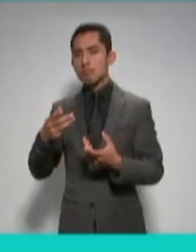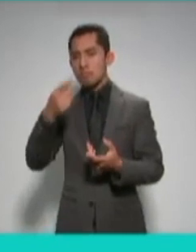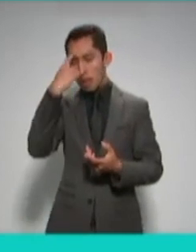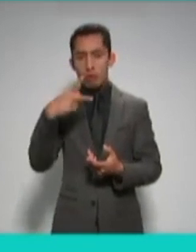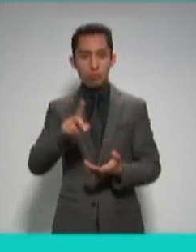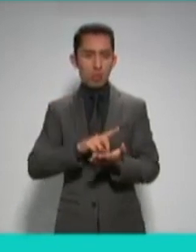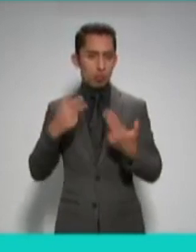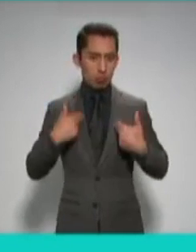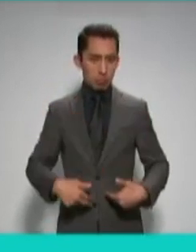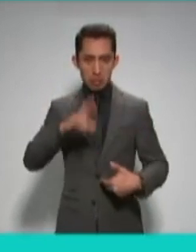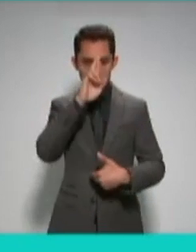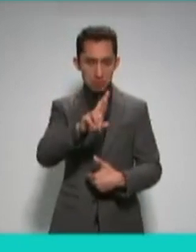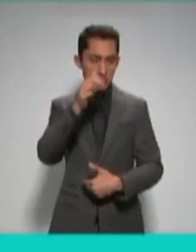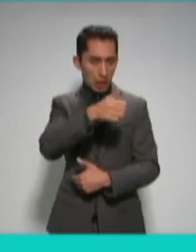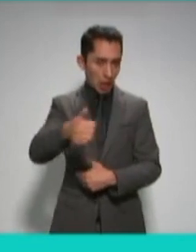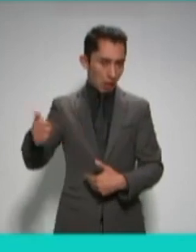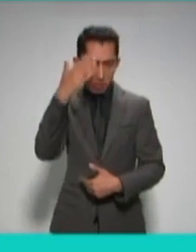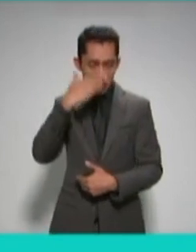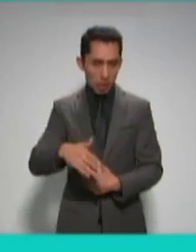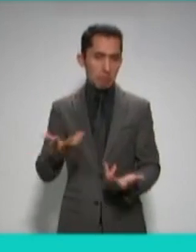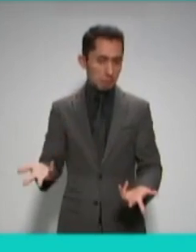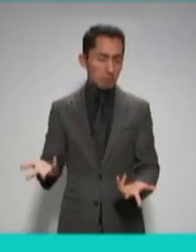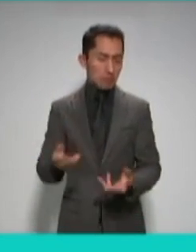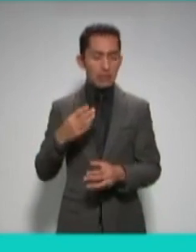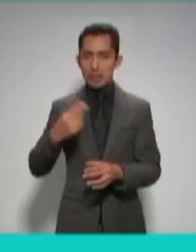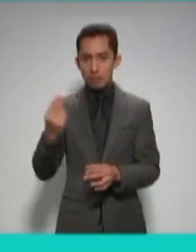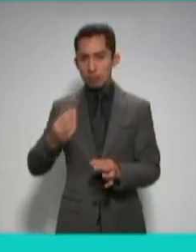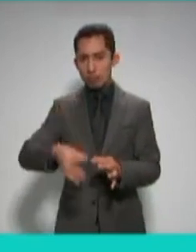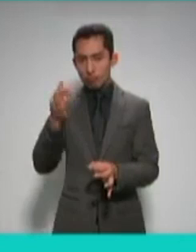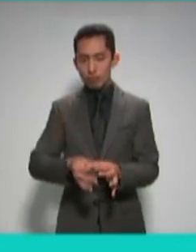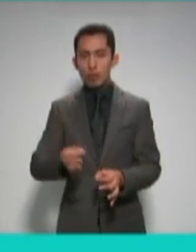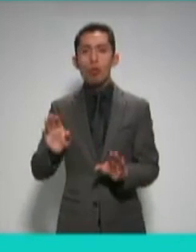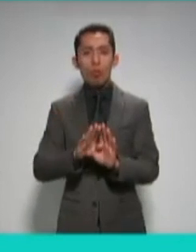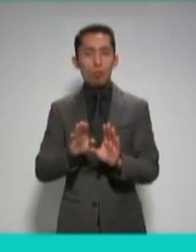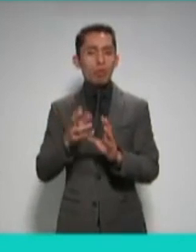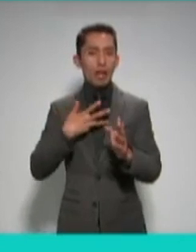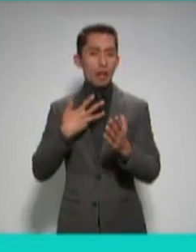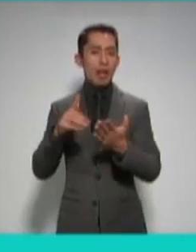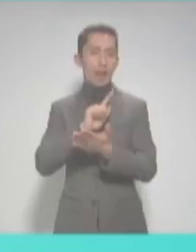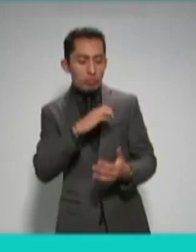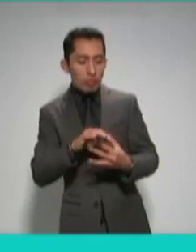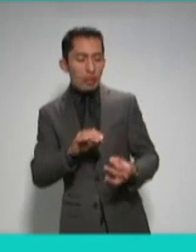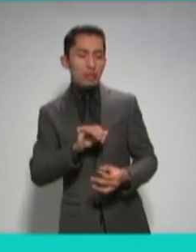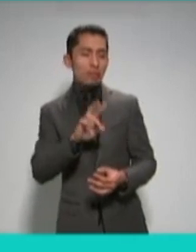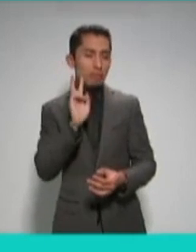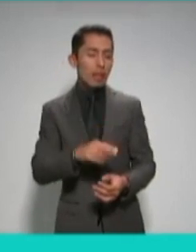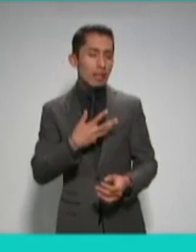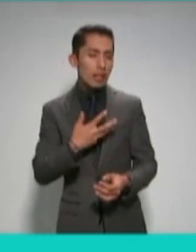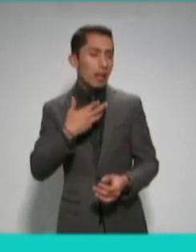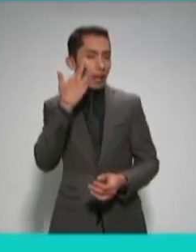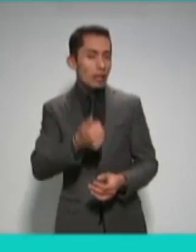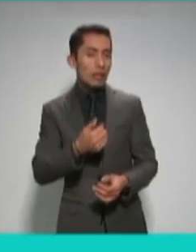derechos humanos a los que intencionalmente está obligado a cumplir a través de la implementación de posibles políticas públicas. El sentido que les